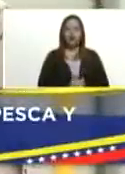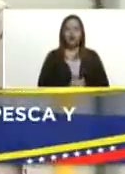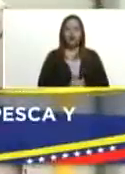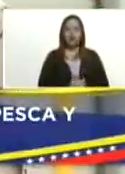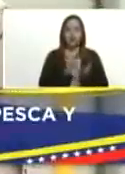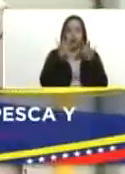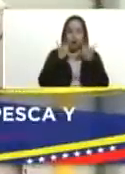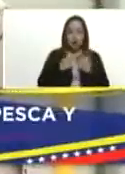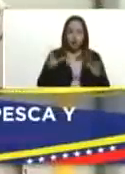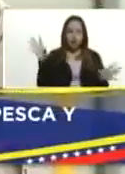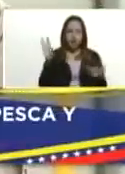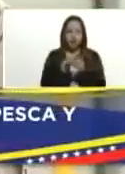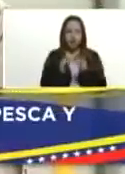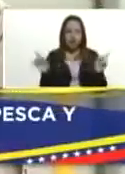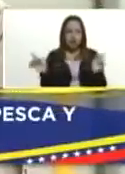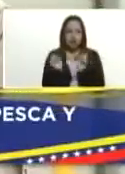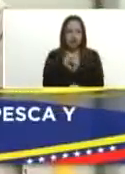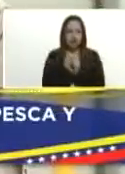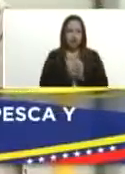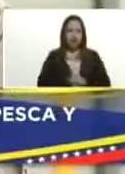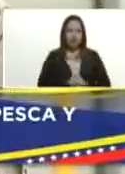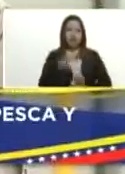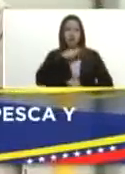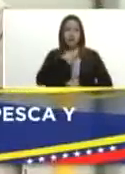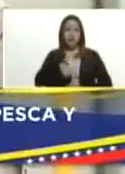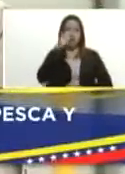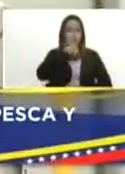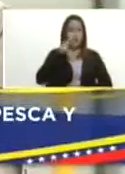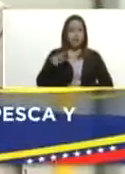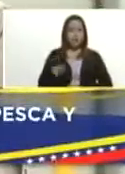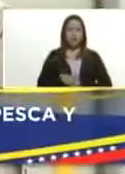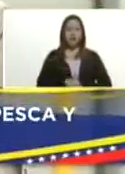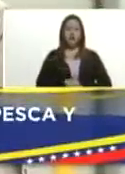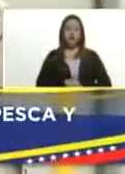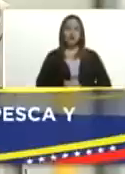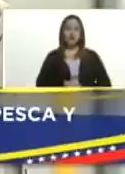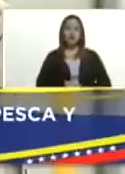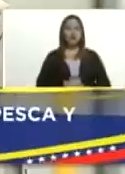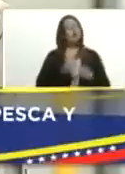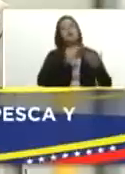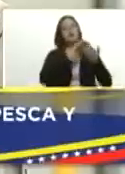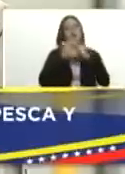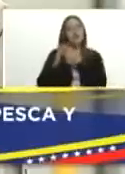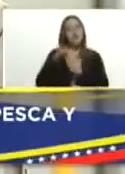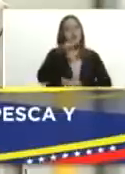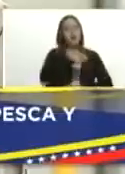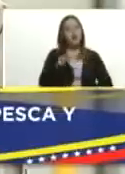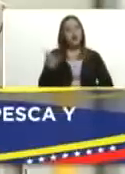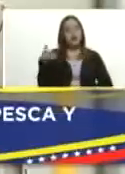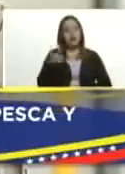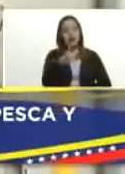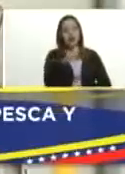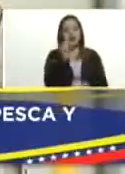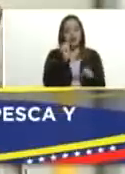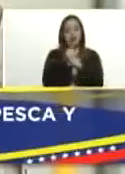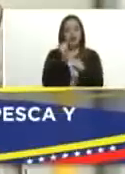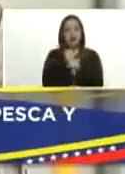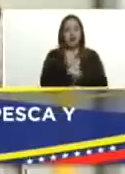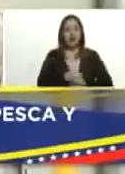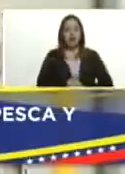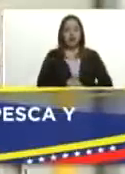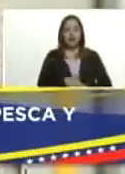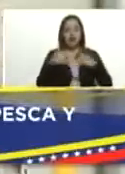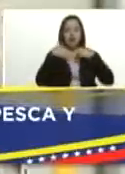una síntesis, un resumen para nuestro pueblo, para las comunidades de pescadores, pescadoras, para